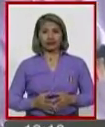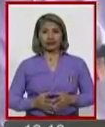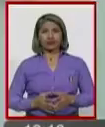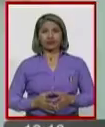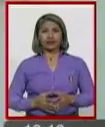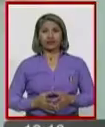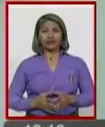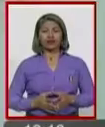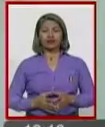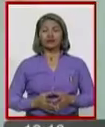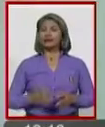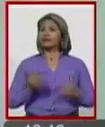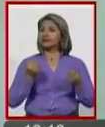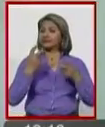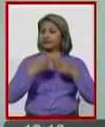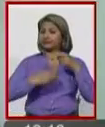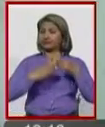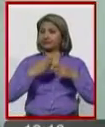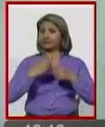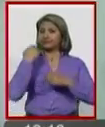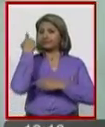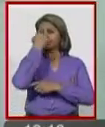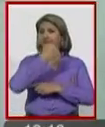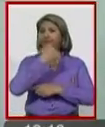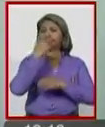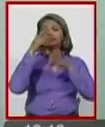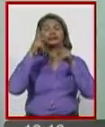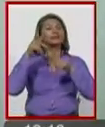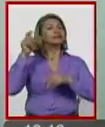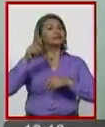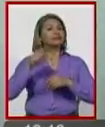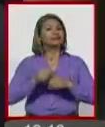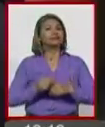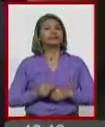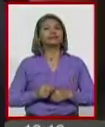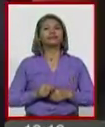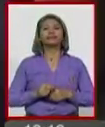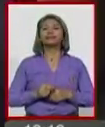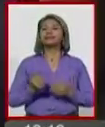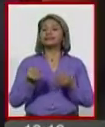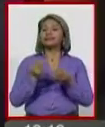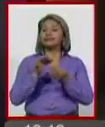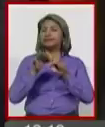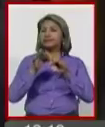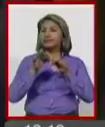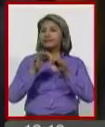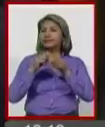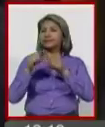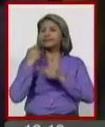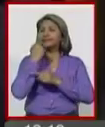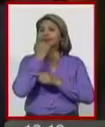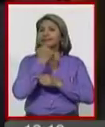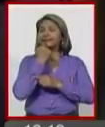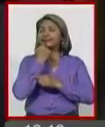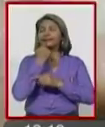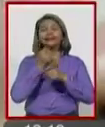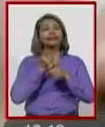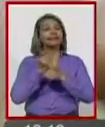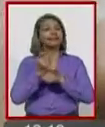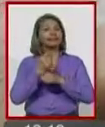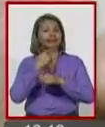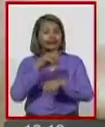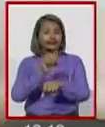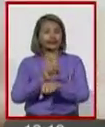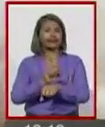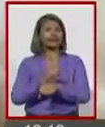Mía, se puso. Debido a las lesiones causadas en el rostro, la víctima necesita un injerto de piel. Parte del labio se vio afectado. El aprendido